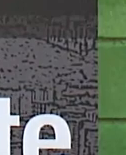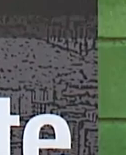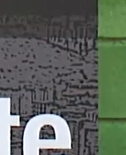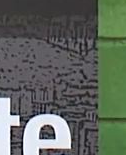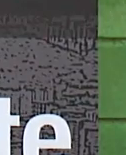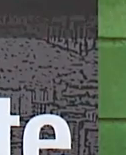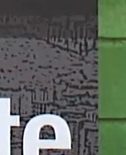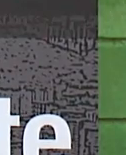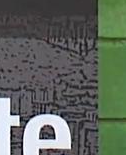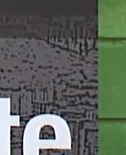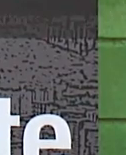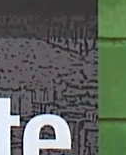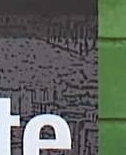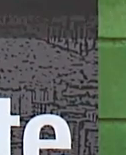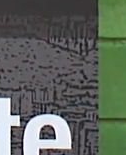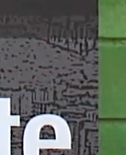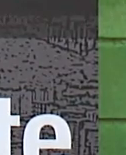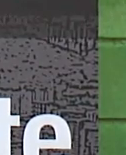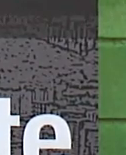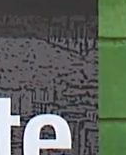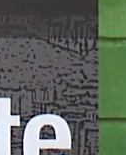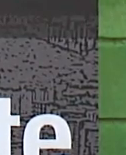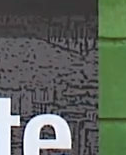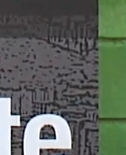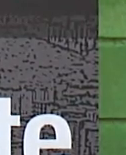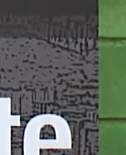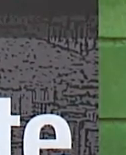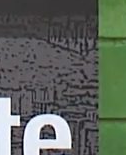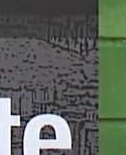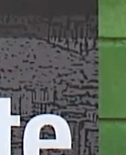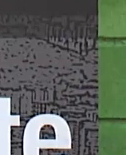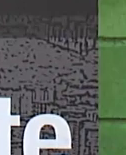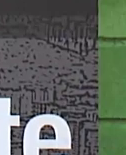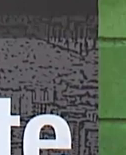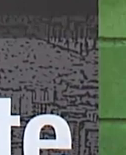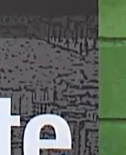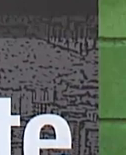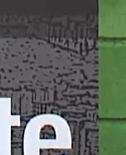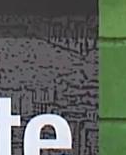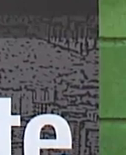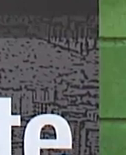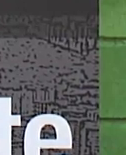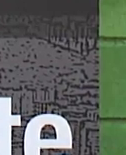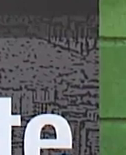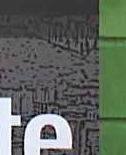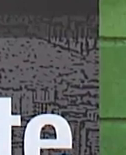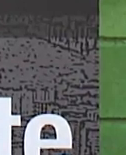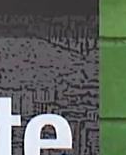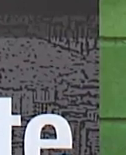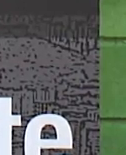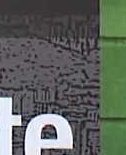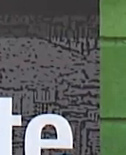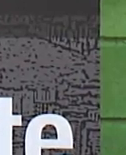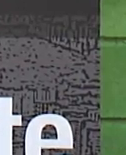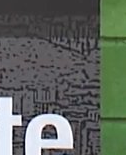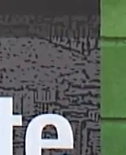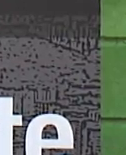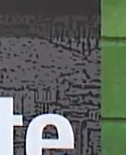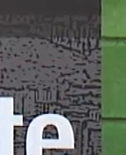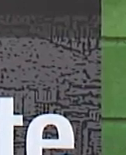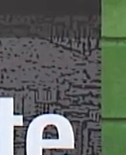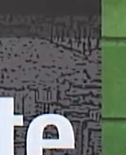contrapregunta. Es decir, hoy vamos a tener que hacer uso del poder de síntesis con mayor intensidad. 45 segundos para